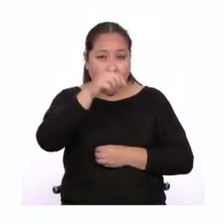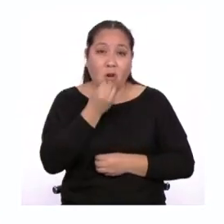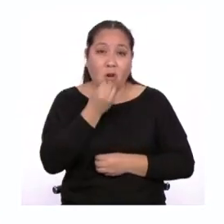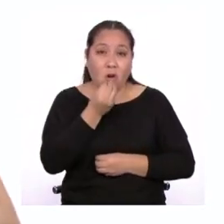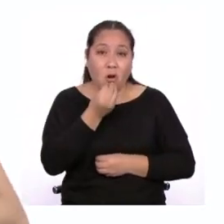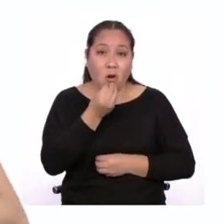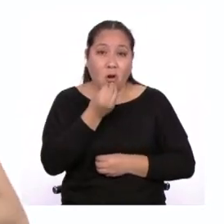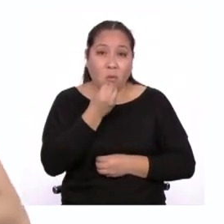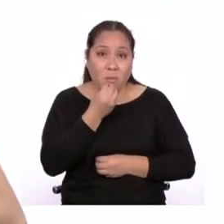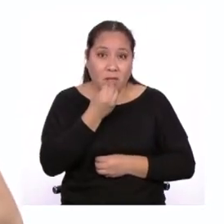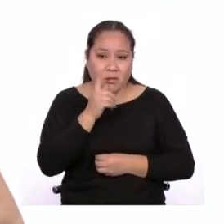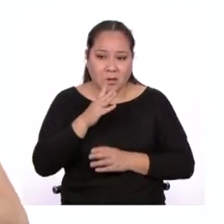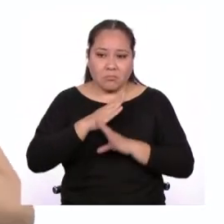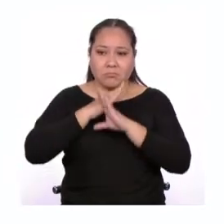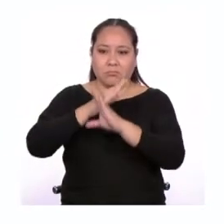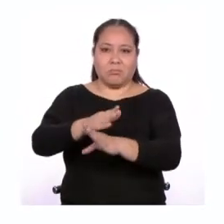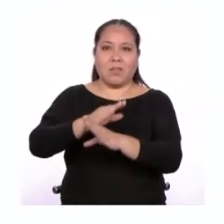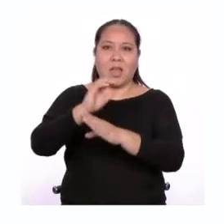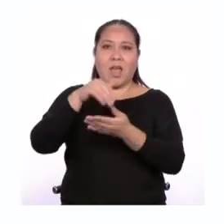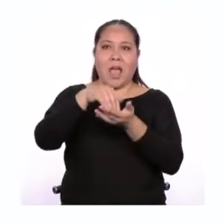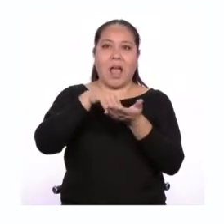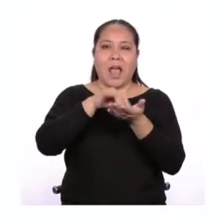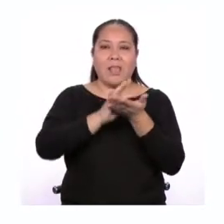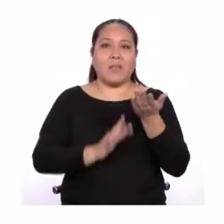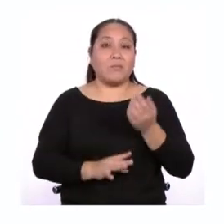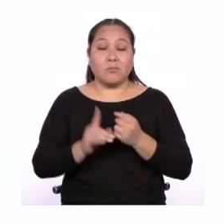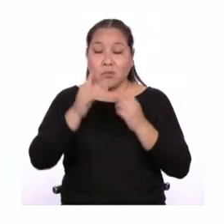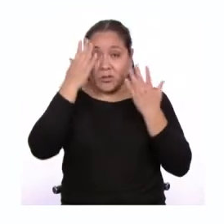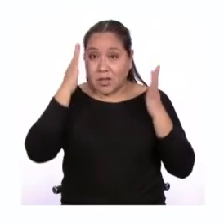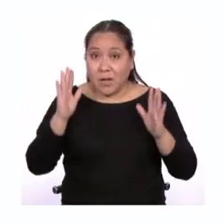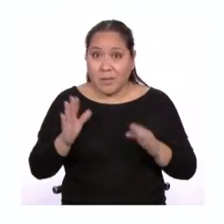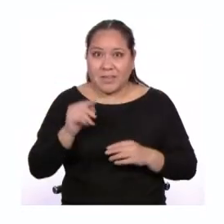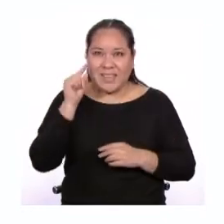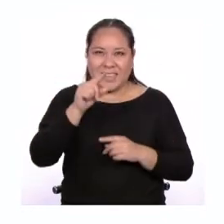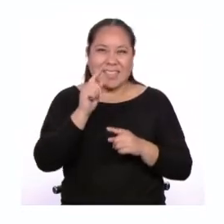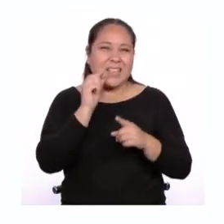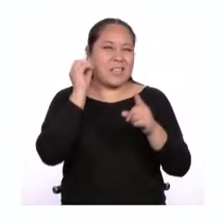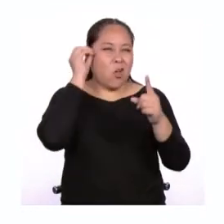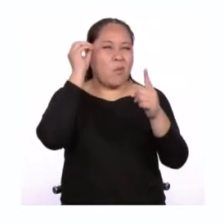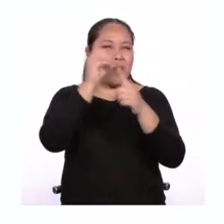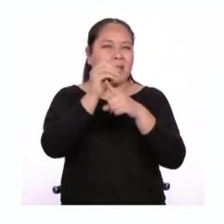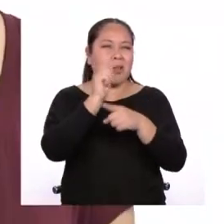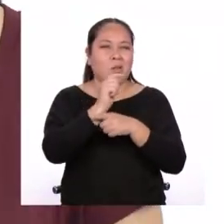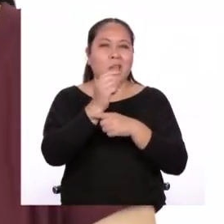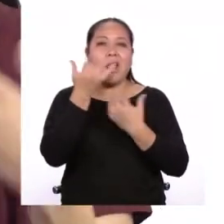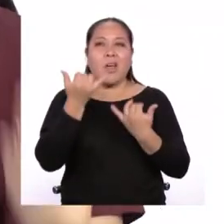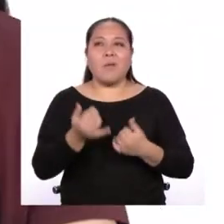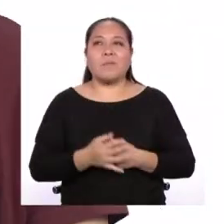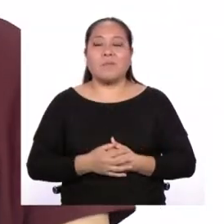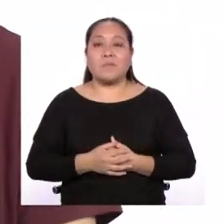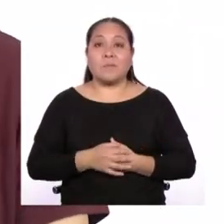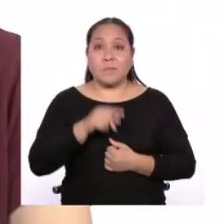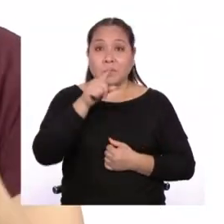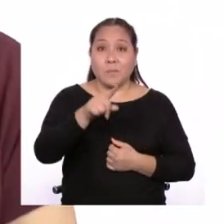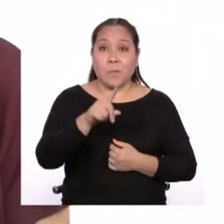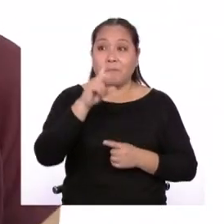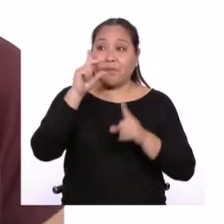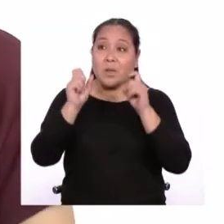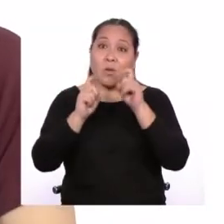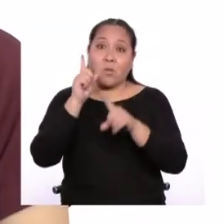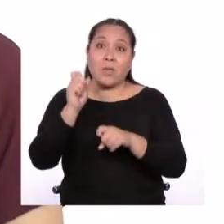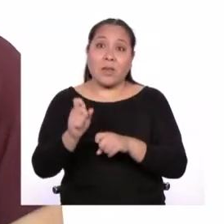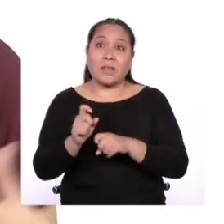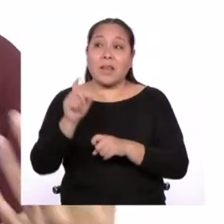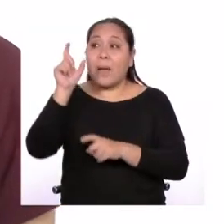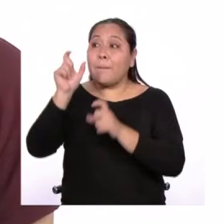que sirvan para combatir la anemia? Si no es así, no te preocupes, que de eso va el reto de esta sesión. Le preguntaremos a la persona